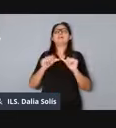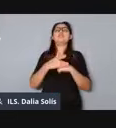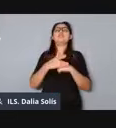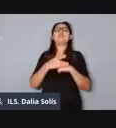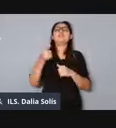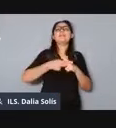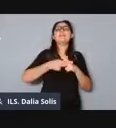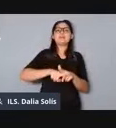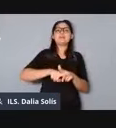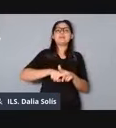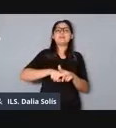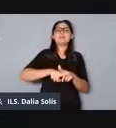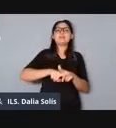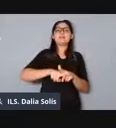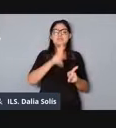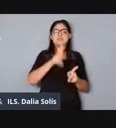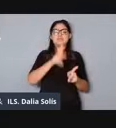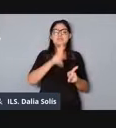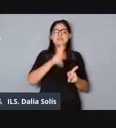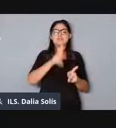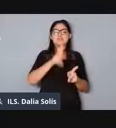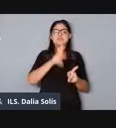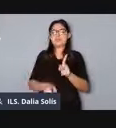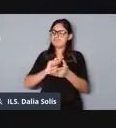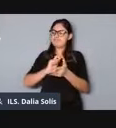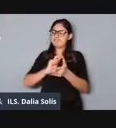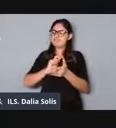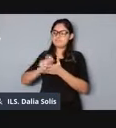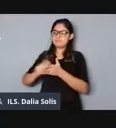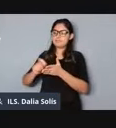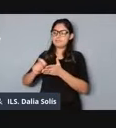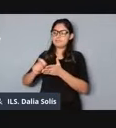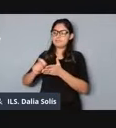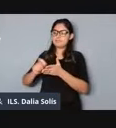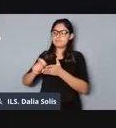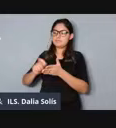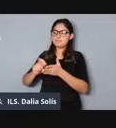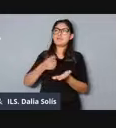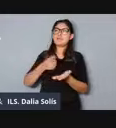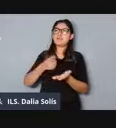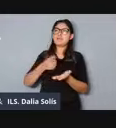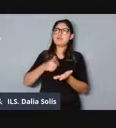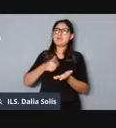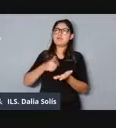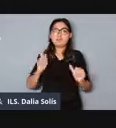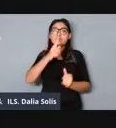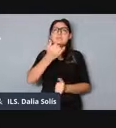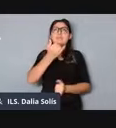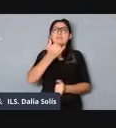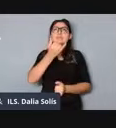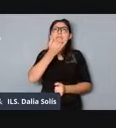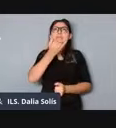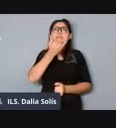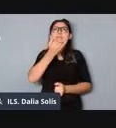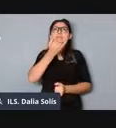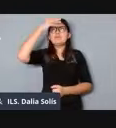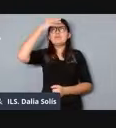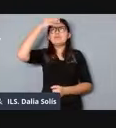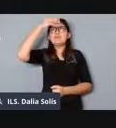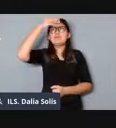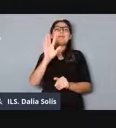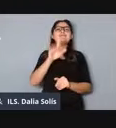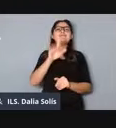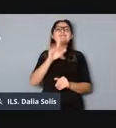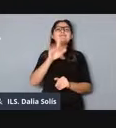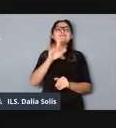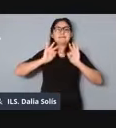que avanzaste. Y el avanzar siempre va a traer consecuencias muy, muy positivas. Entonces,